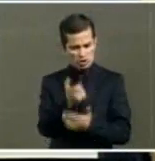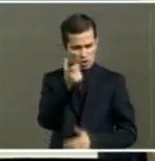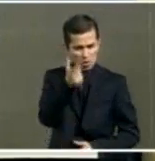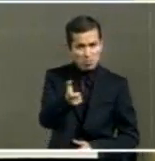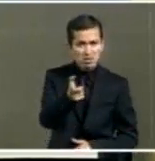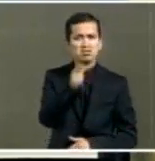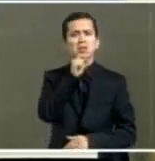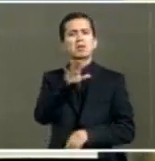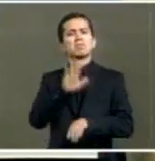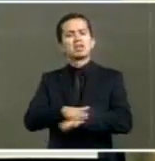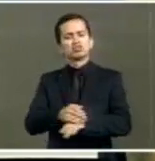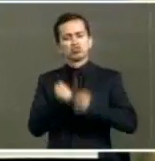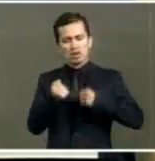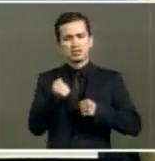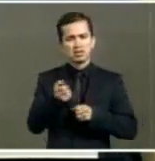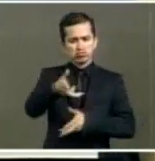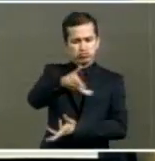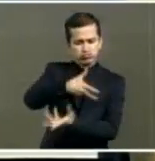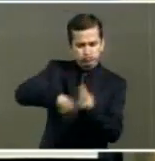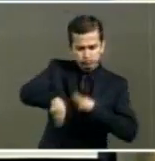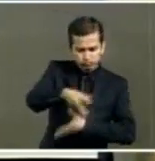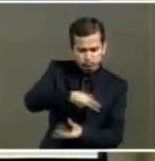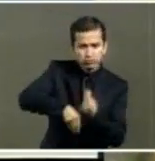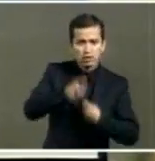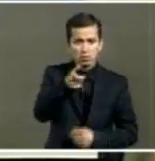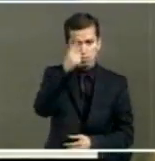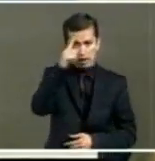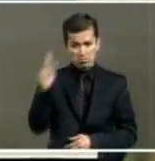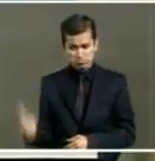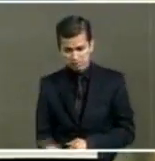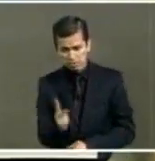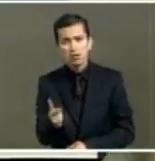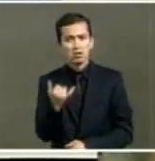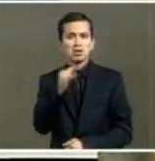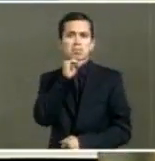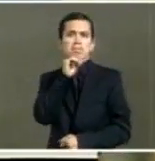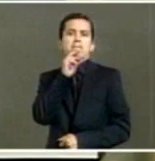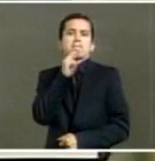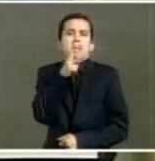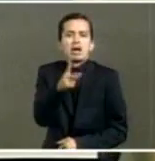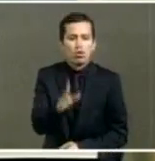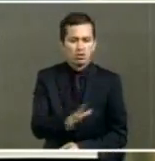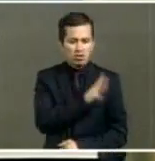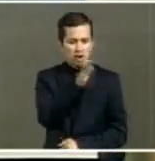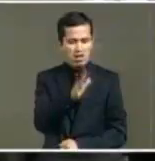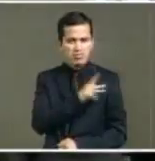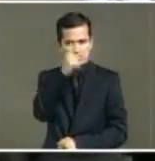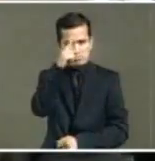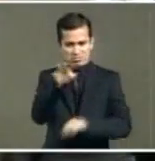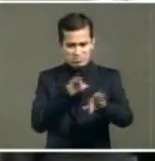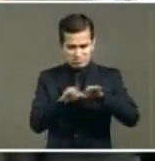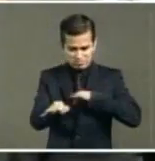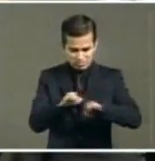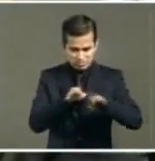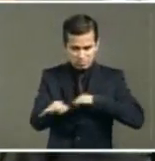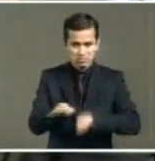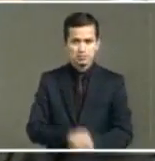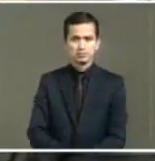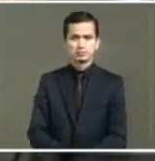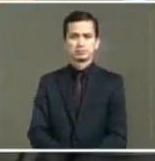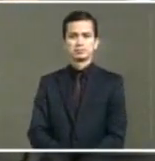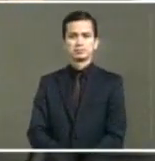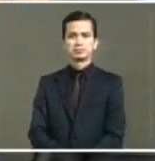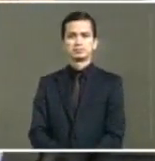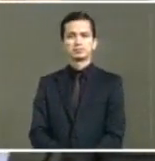finanzas públicas, ampliar la infraestructura y mejorar la calidad de nuestra fuerza laboral.